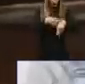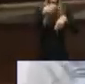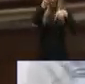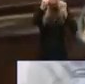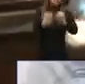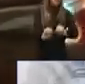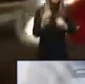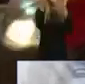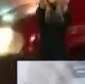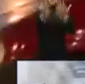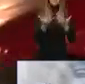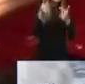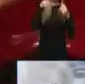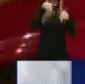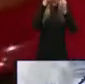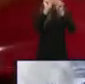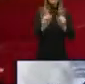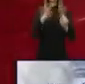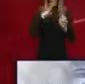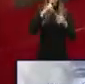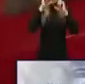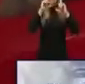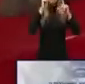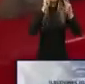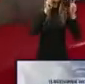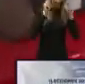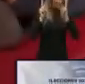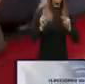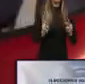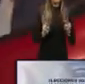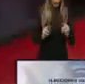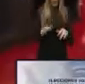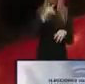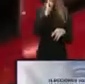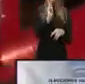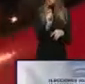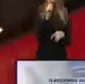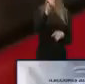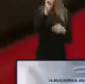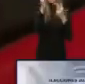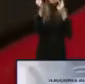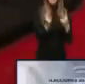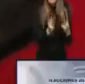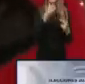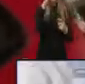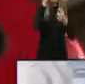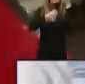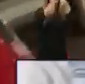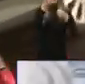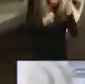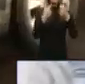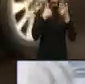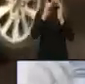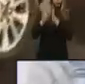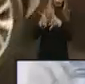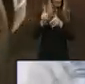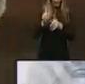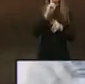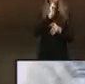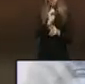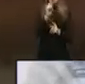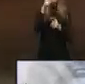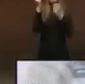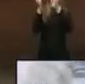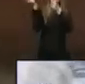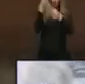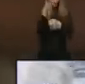vénganse y tomen sus precauciones. Mejor si no vienen en un carro, que lo tengan que dejar acá, mejor si los traen, porque